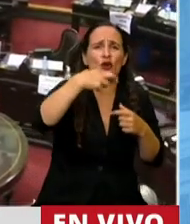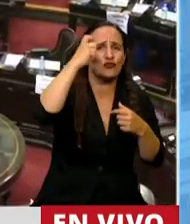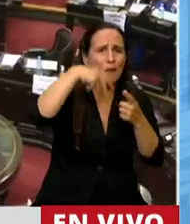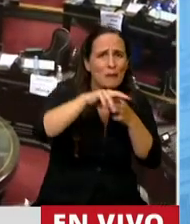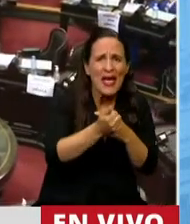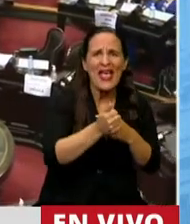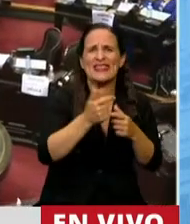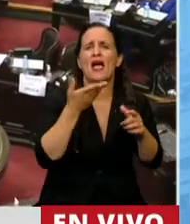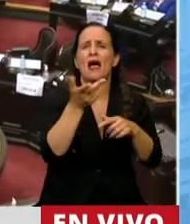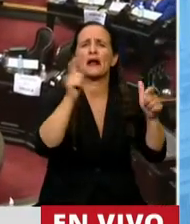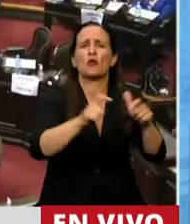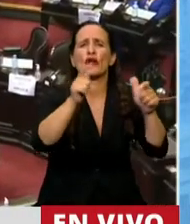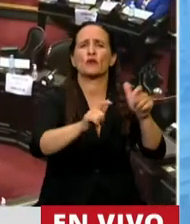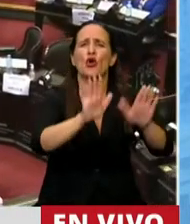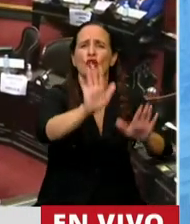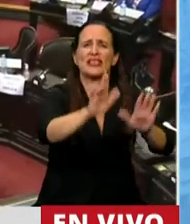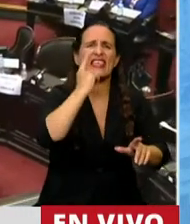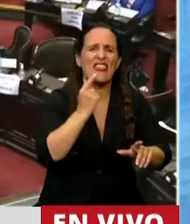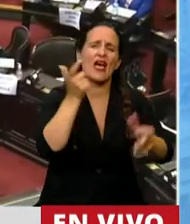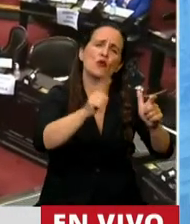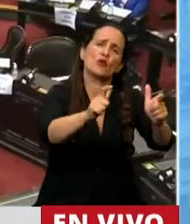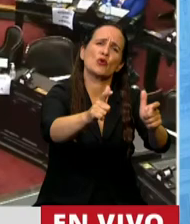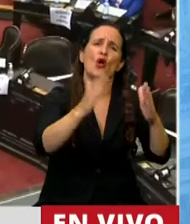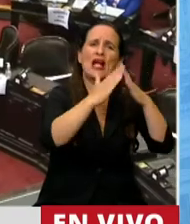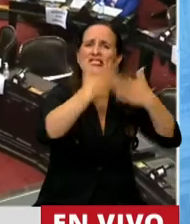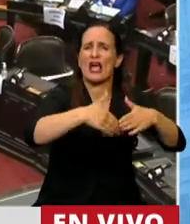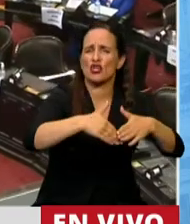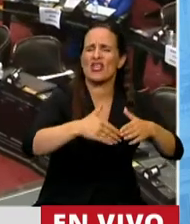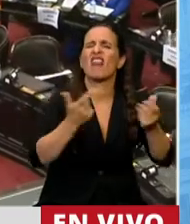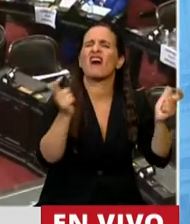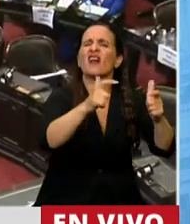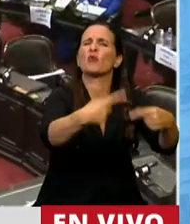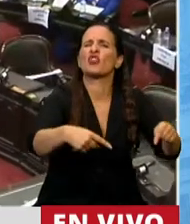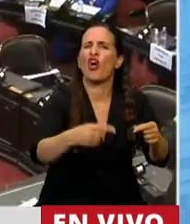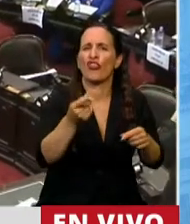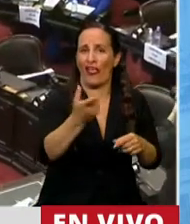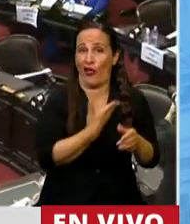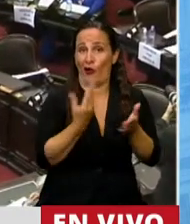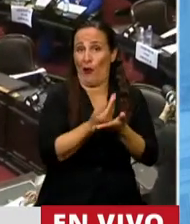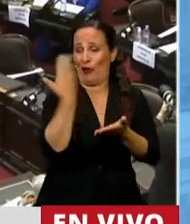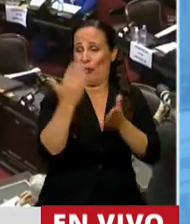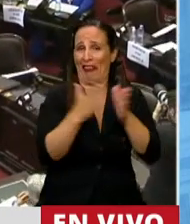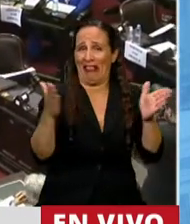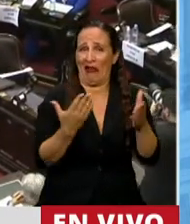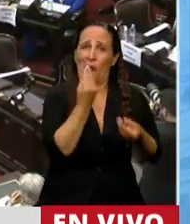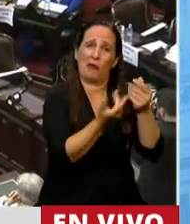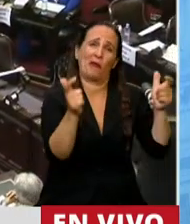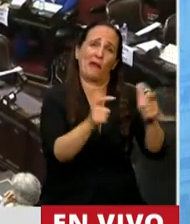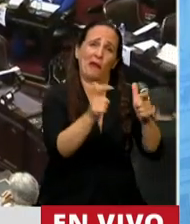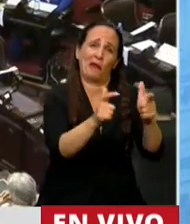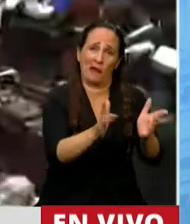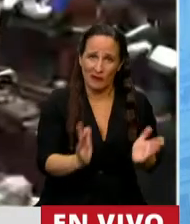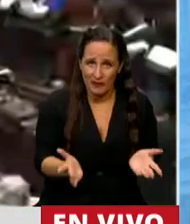15 días las reuniones en la Casa Rosada de las máximas figuras del gobierno anterior. Ahí está